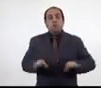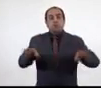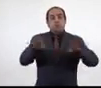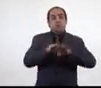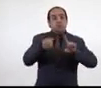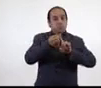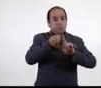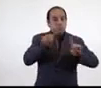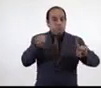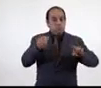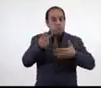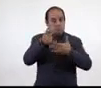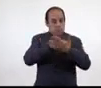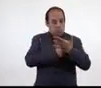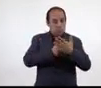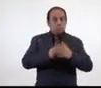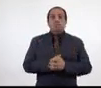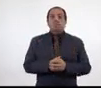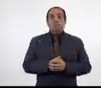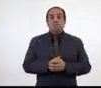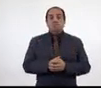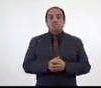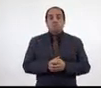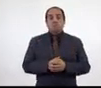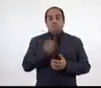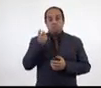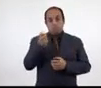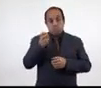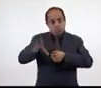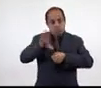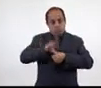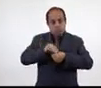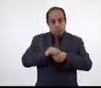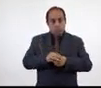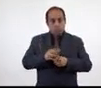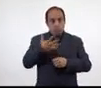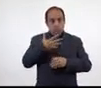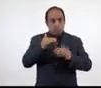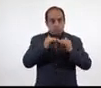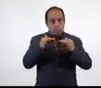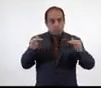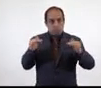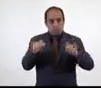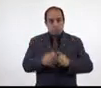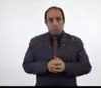y programación y eso es lo que permitió, digamos, mantener estable,